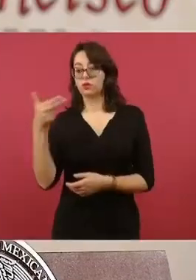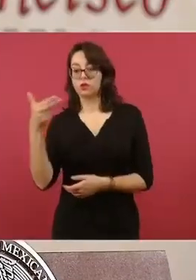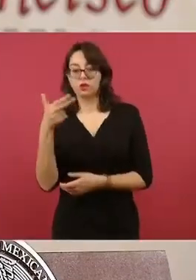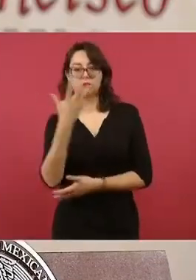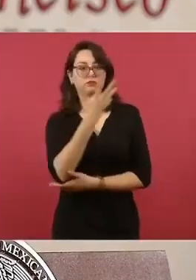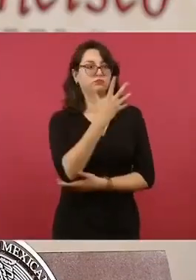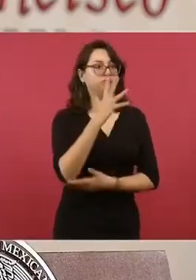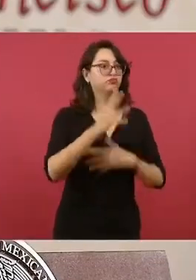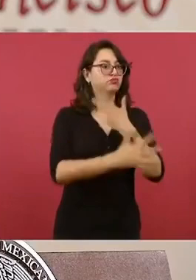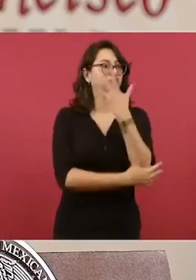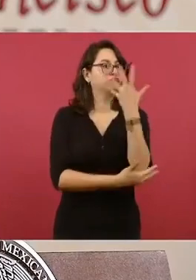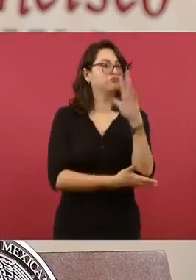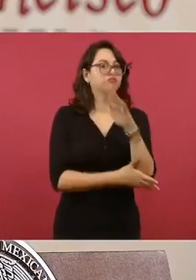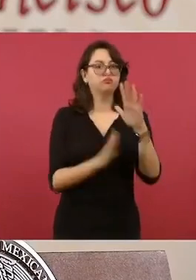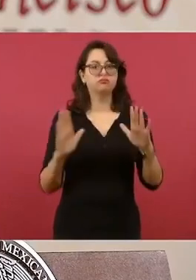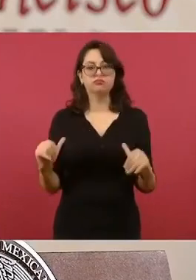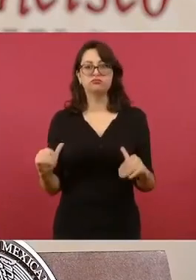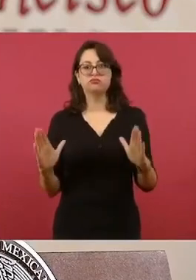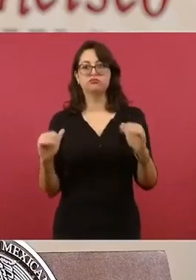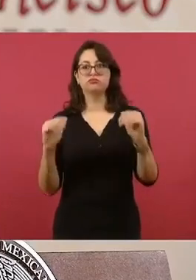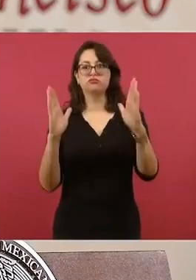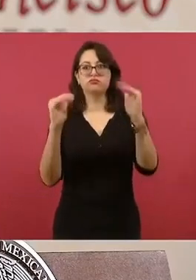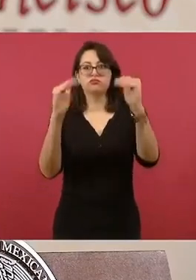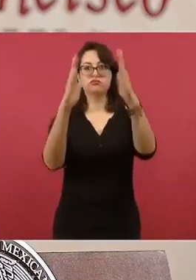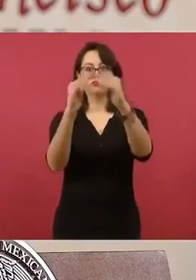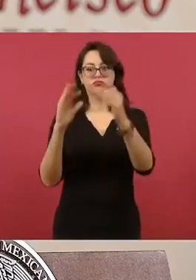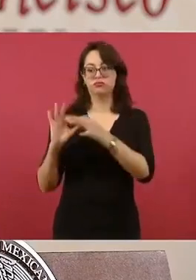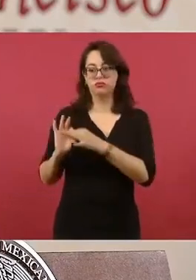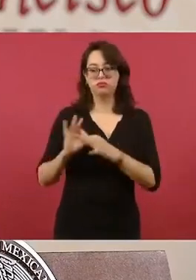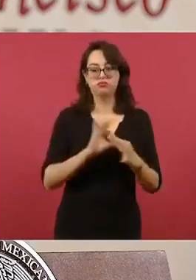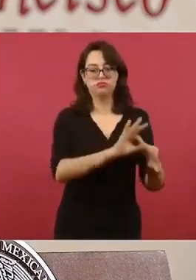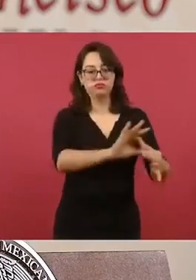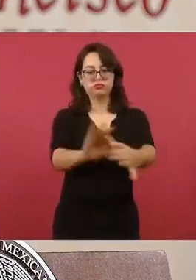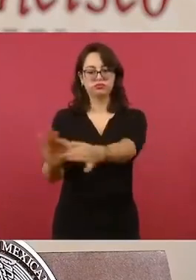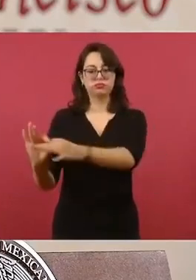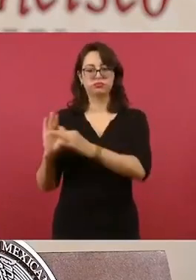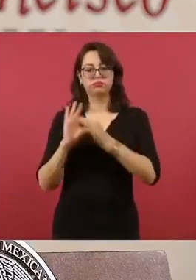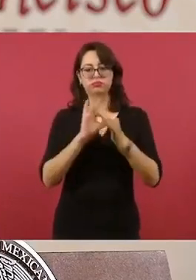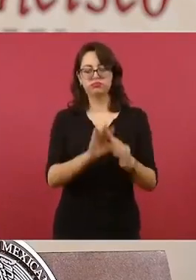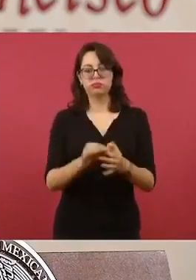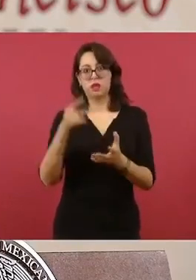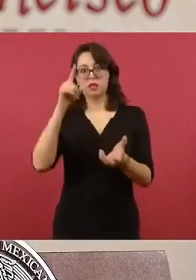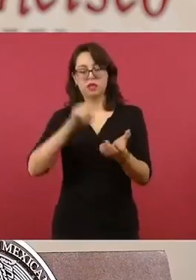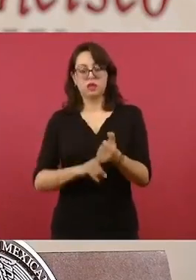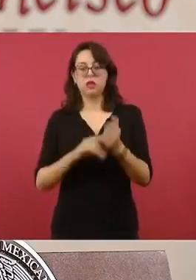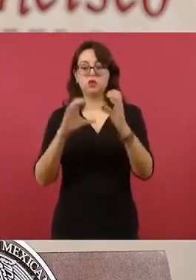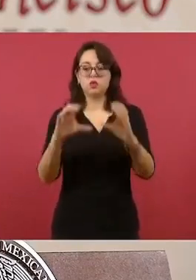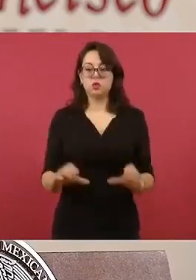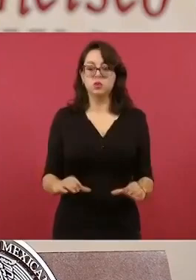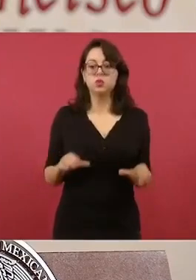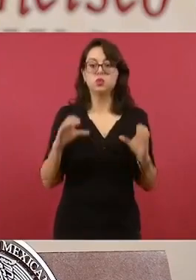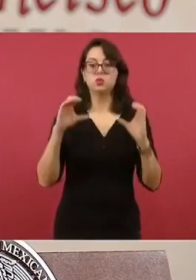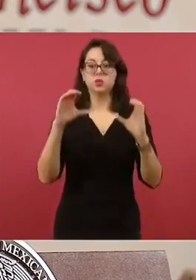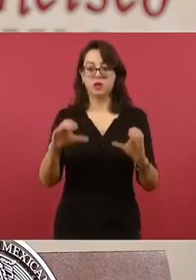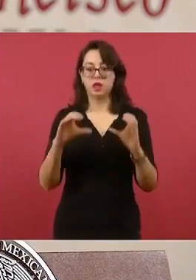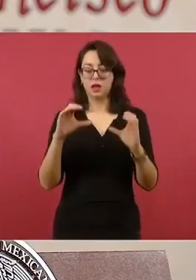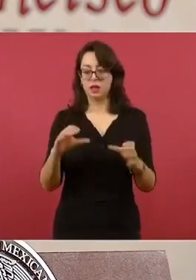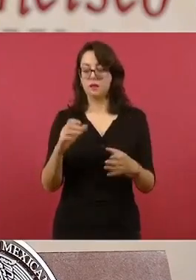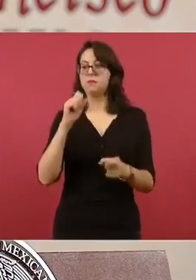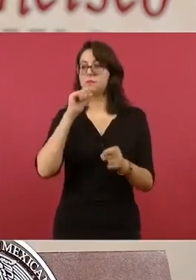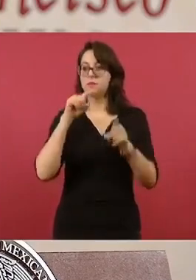Se construye con apego a la normatividad ambiental, enriqueciendo el aspecto natural del área mediante actividades de reforestación.